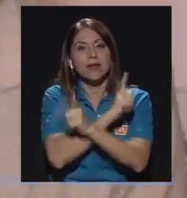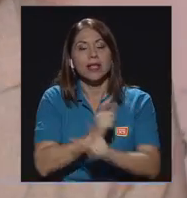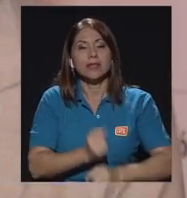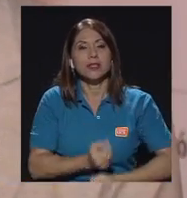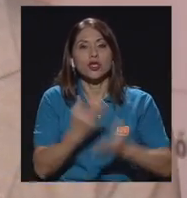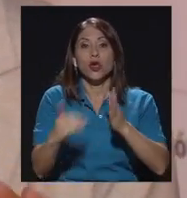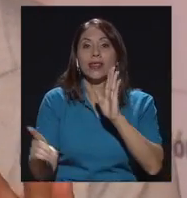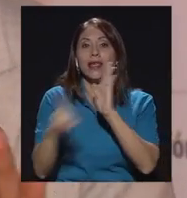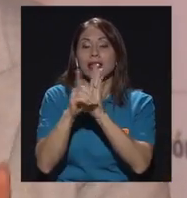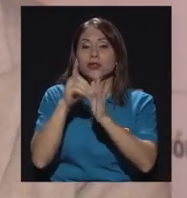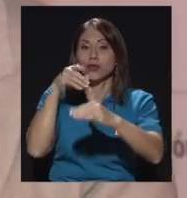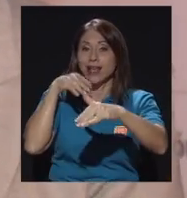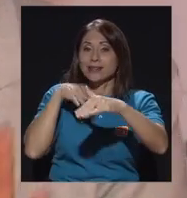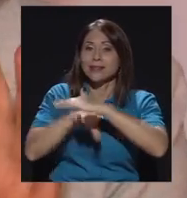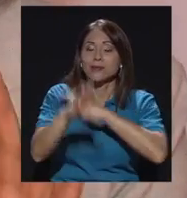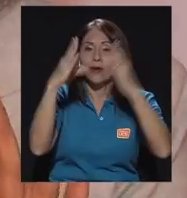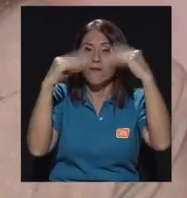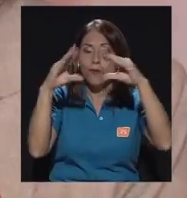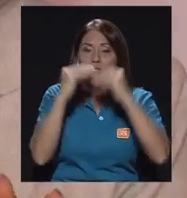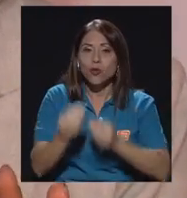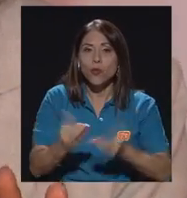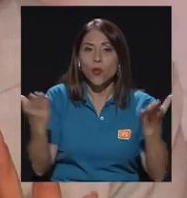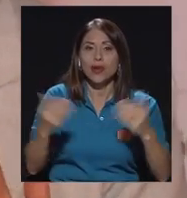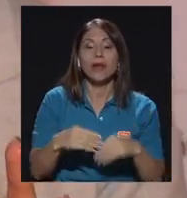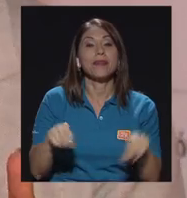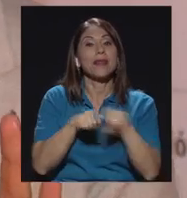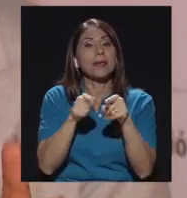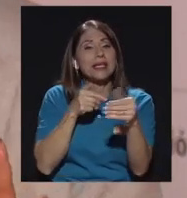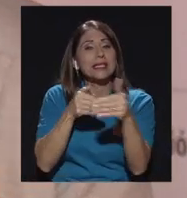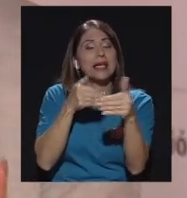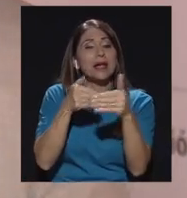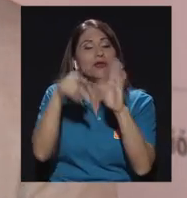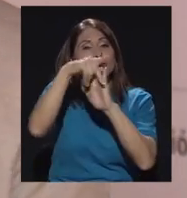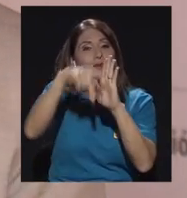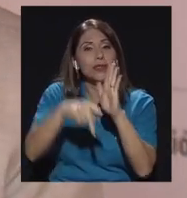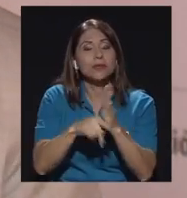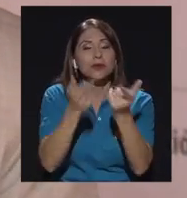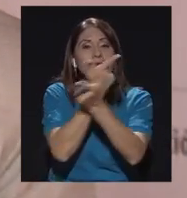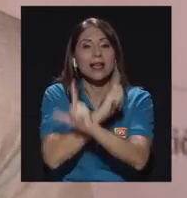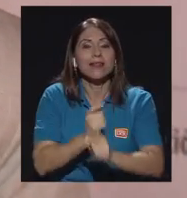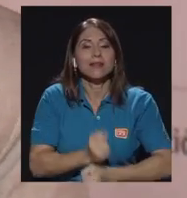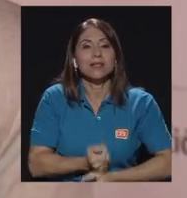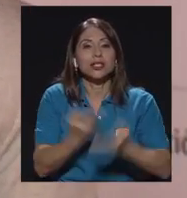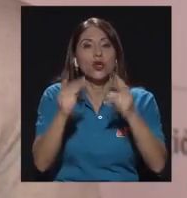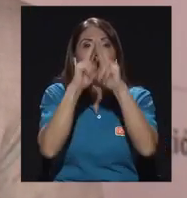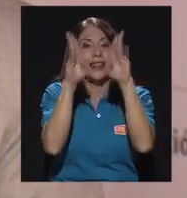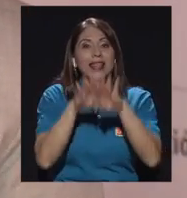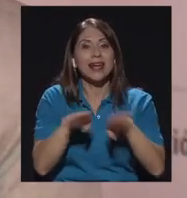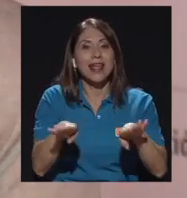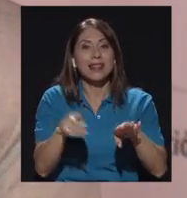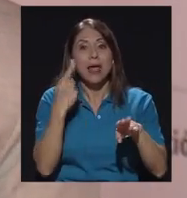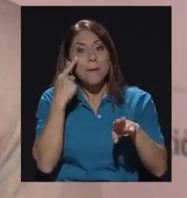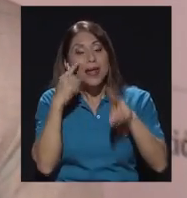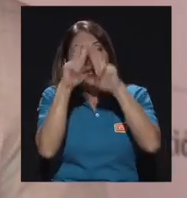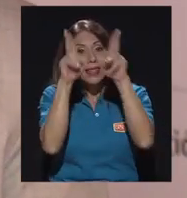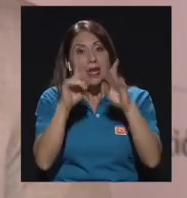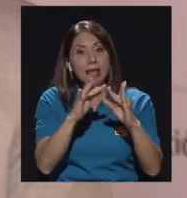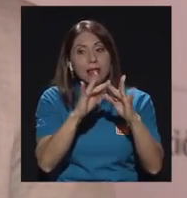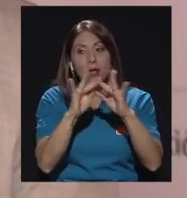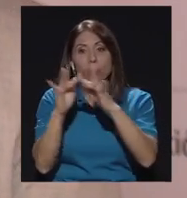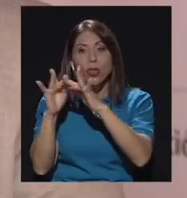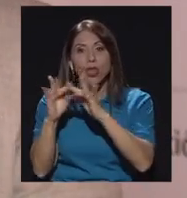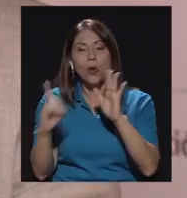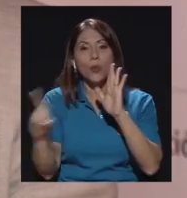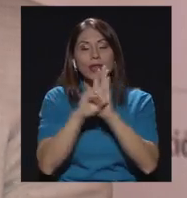información pública, acercarnos a los principios de la libertad de expresión en Internet, ver Internet como un derecho humano